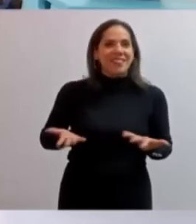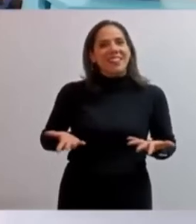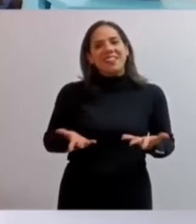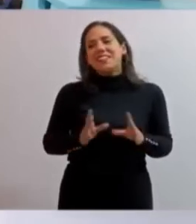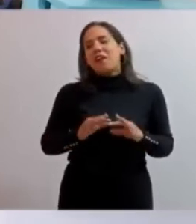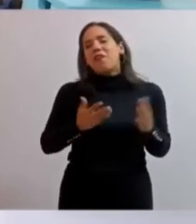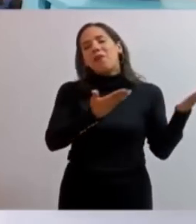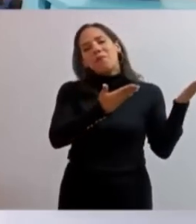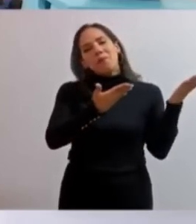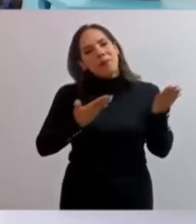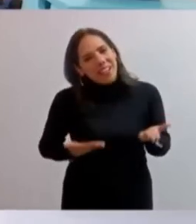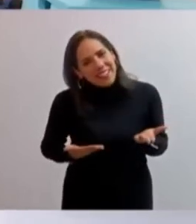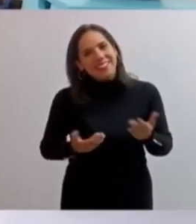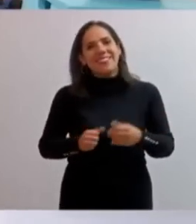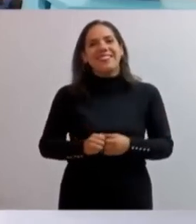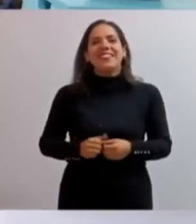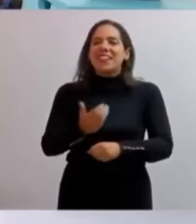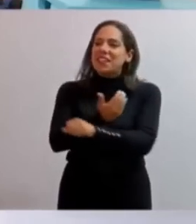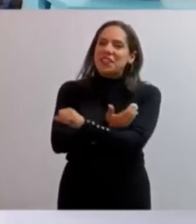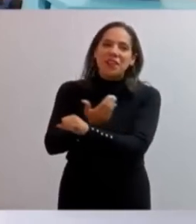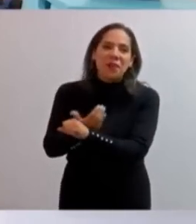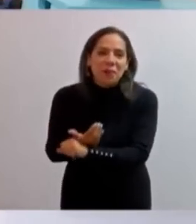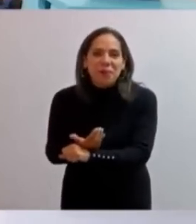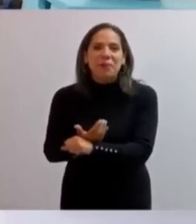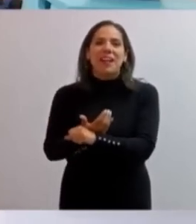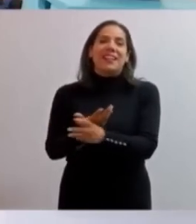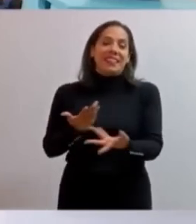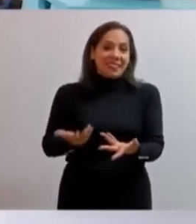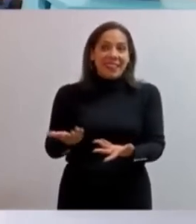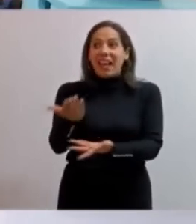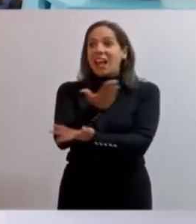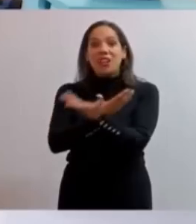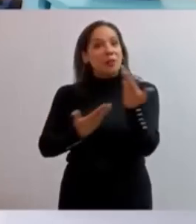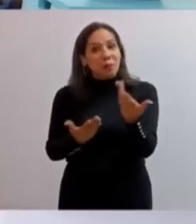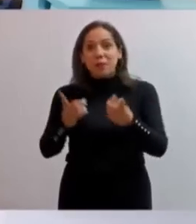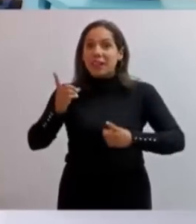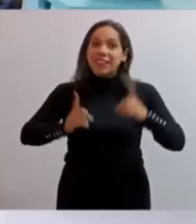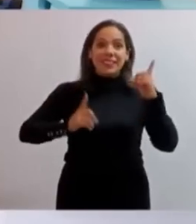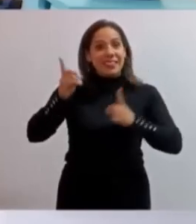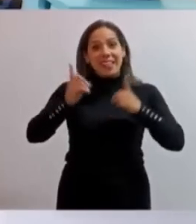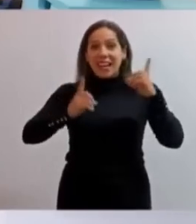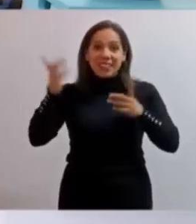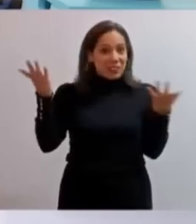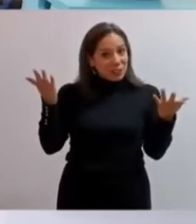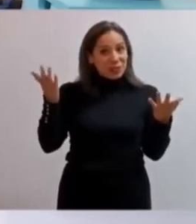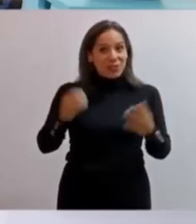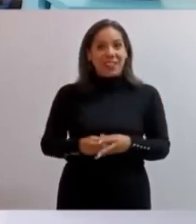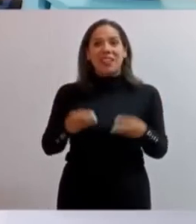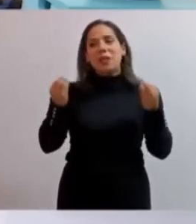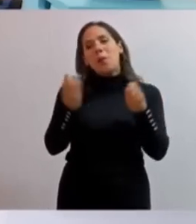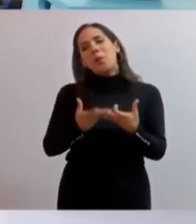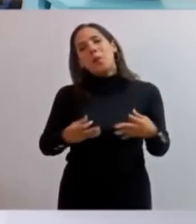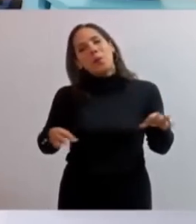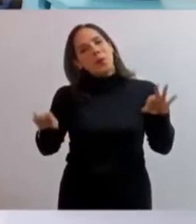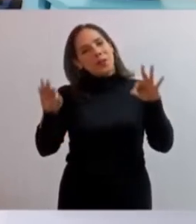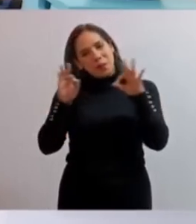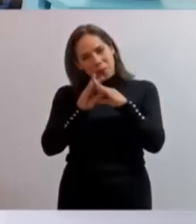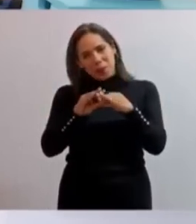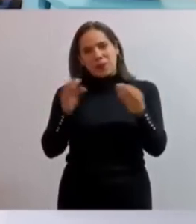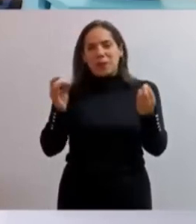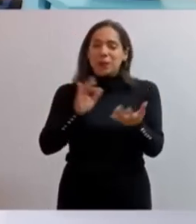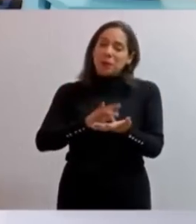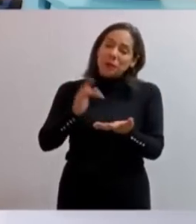voluntad y convicción de atender a las demandas de dudas que plantean nuestros compañeros, y que siempre de manera generosa